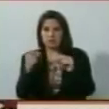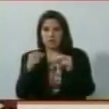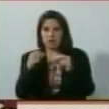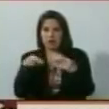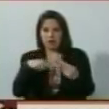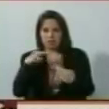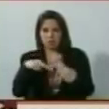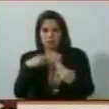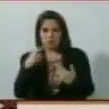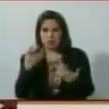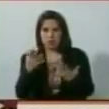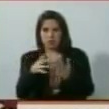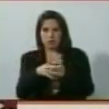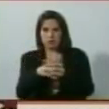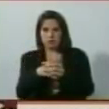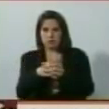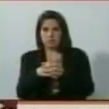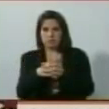revolucionaria...